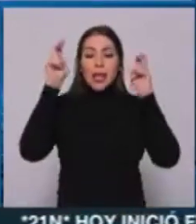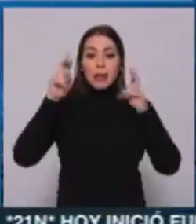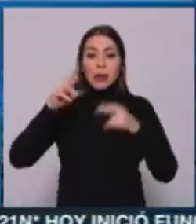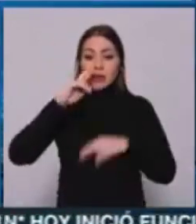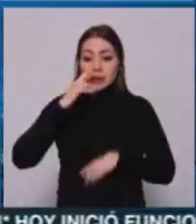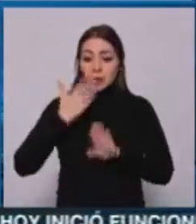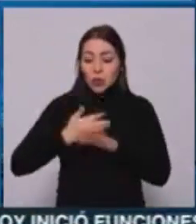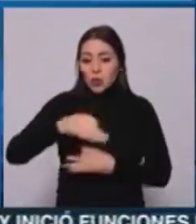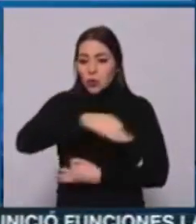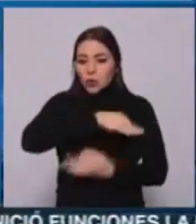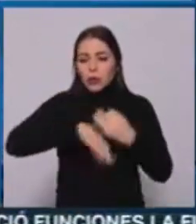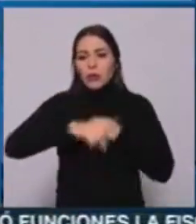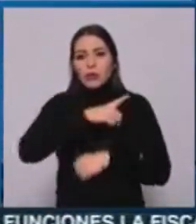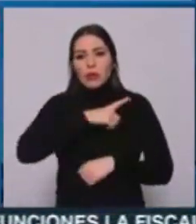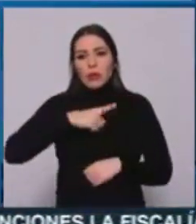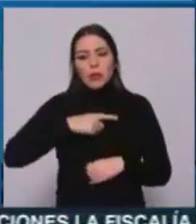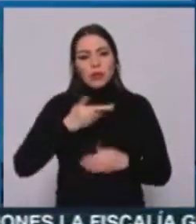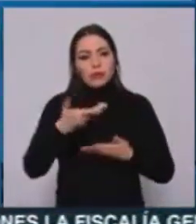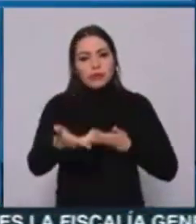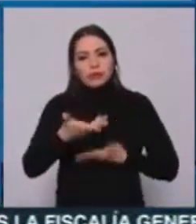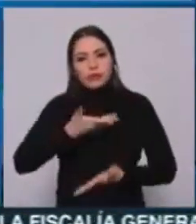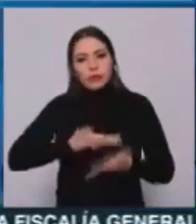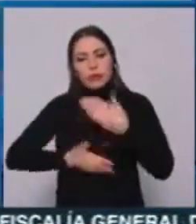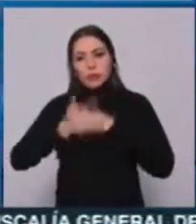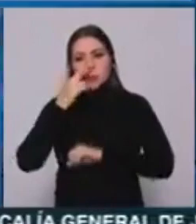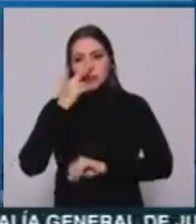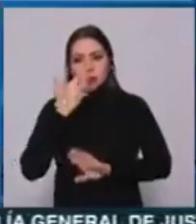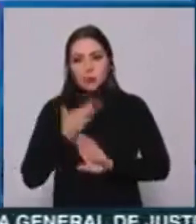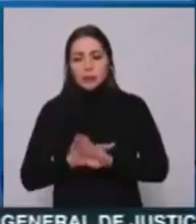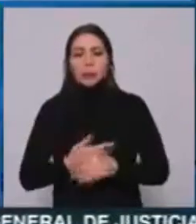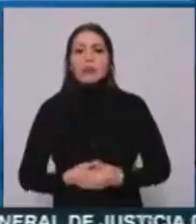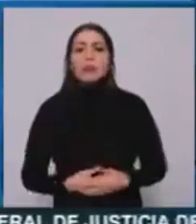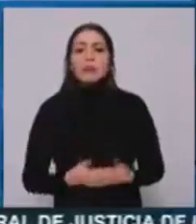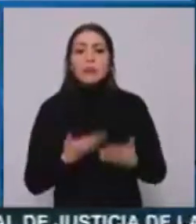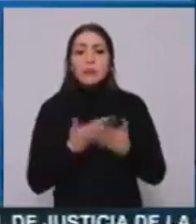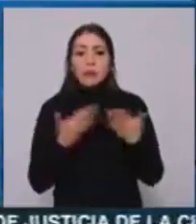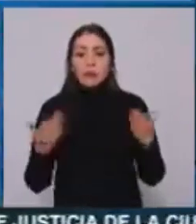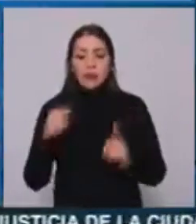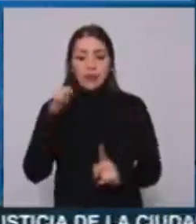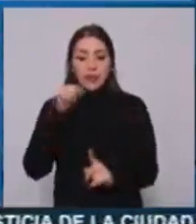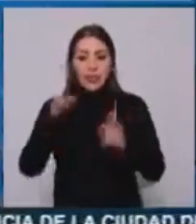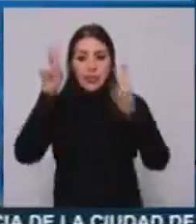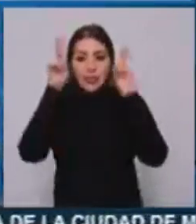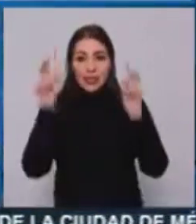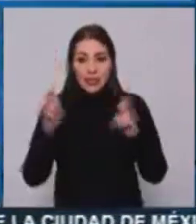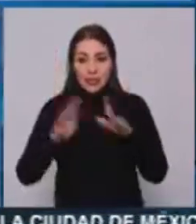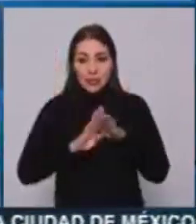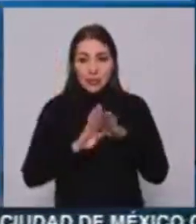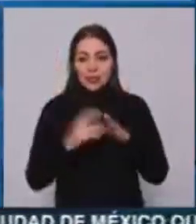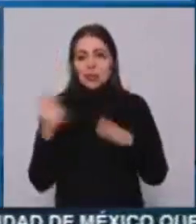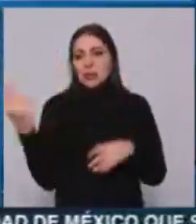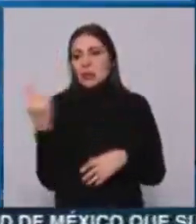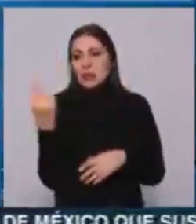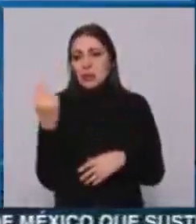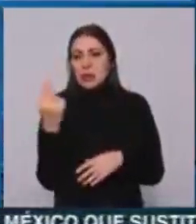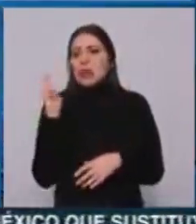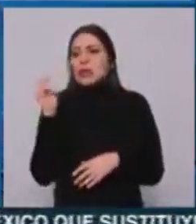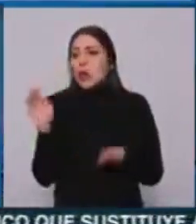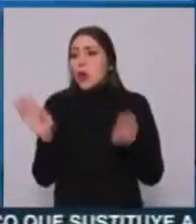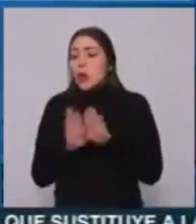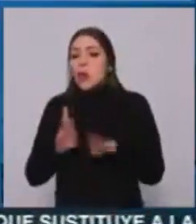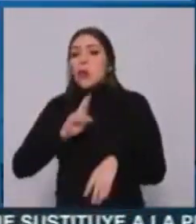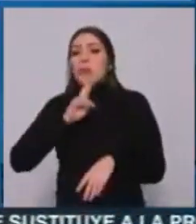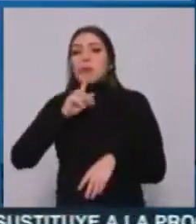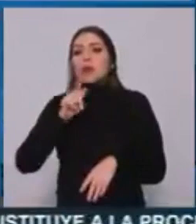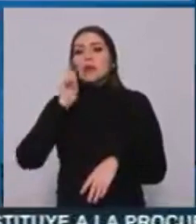diría que abordar el tema migratorio, la mejor manera de hacerlo es desde el espacio multilateral, porque la